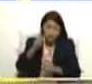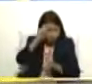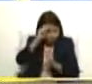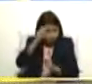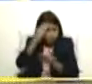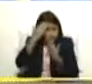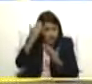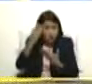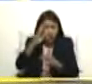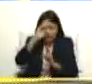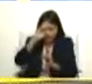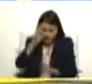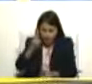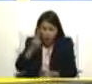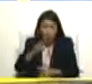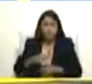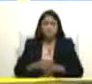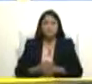Mi respeto.